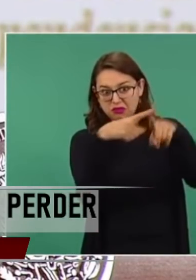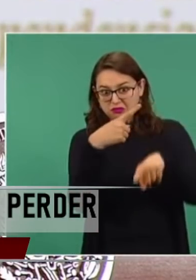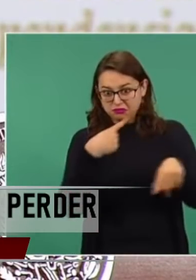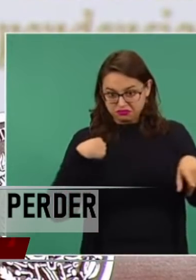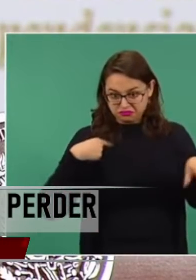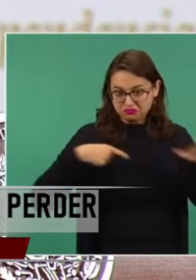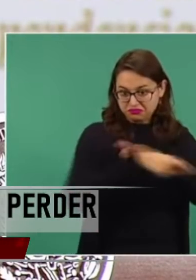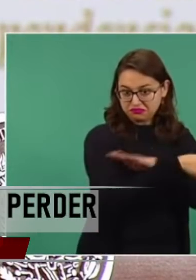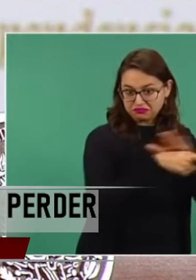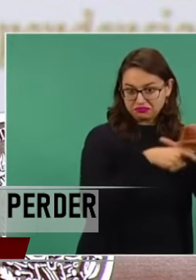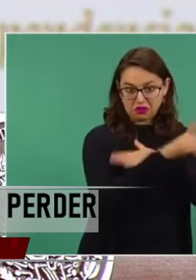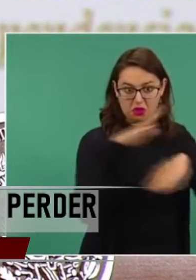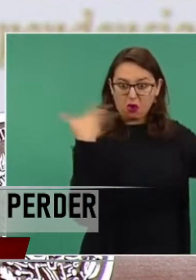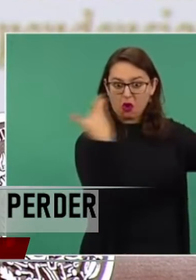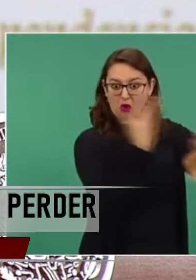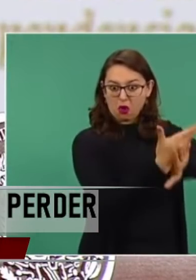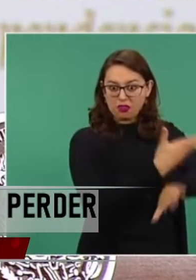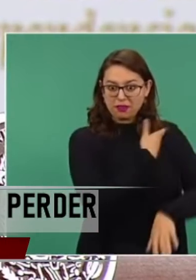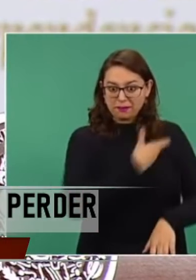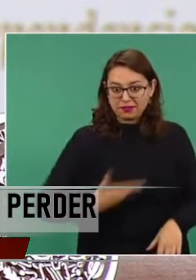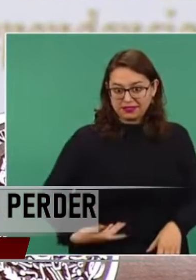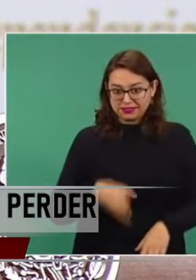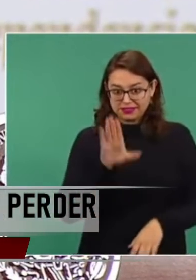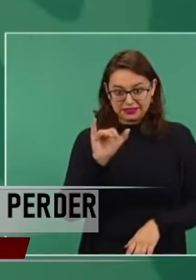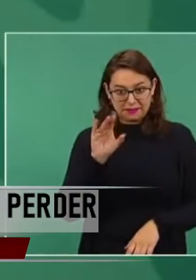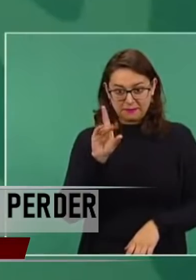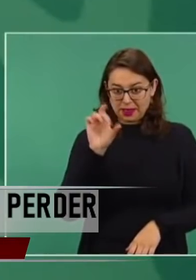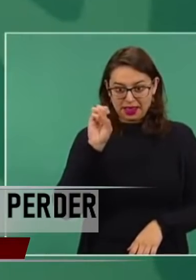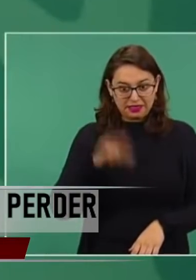para que hablen mal del presidente Biden